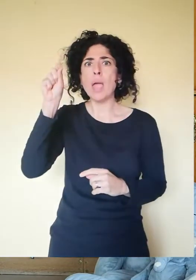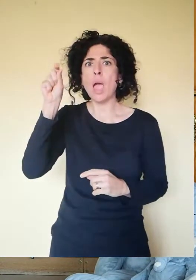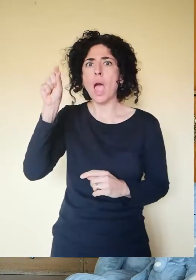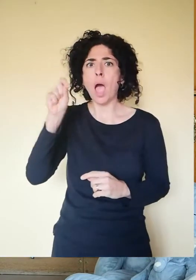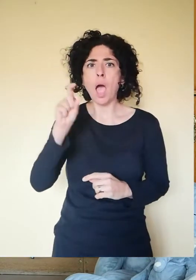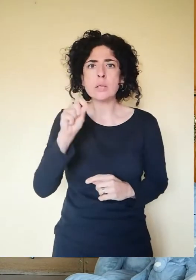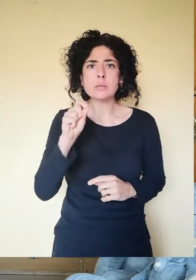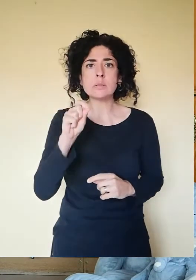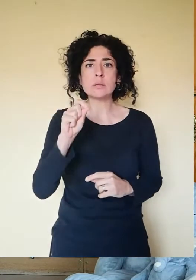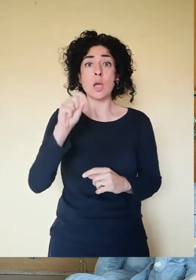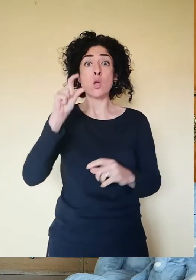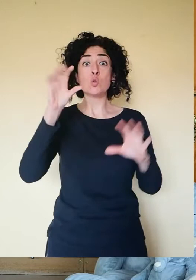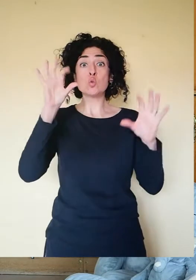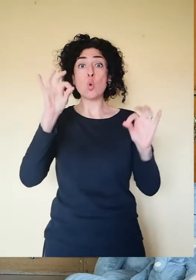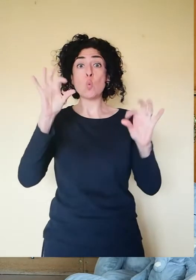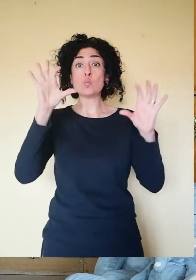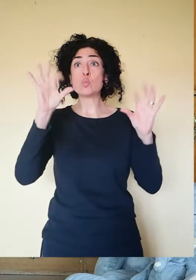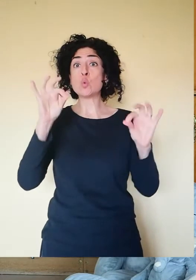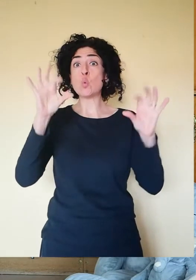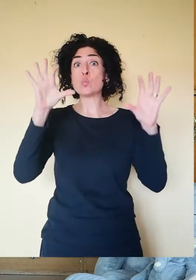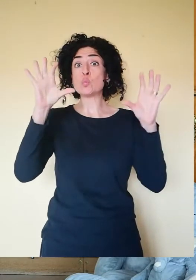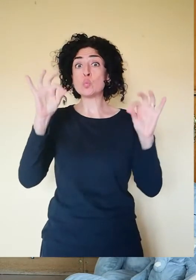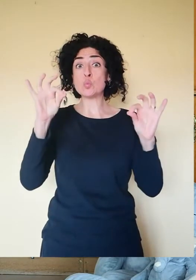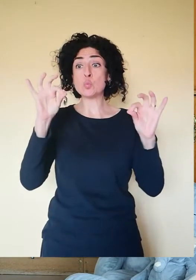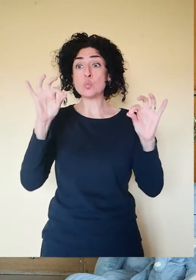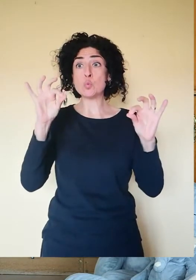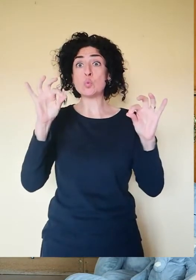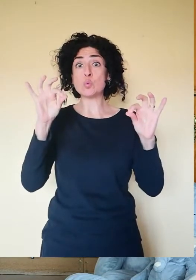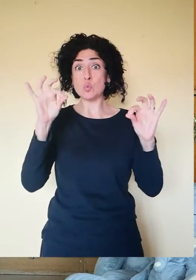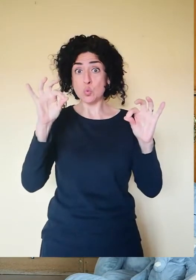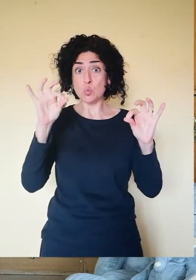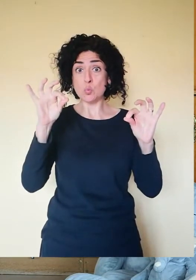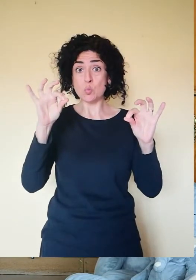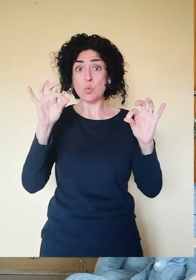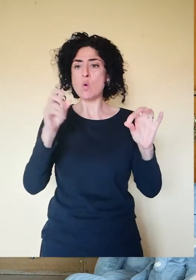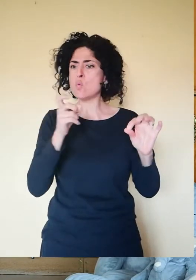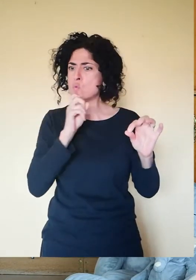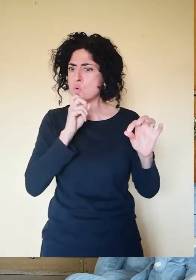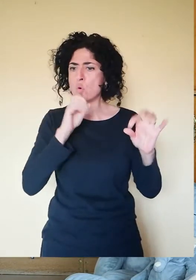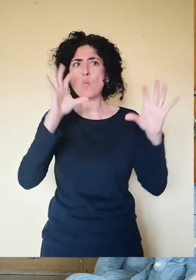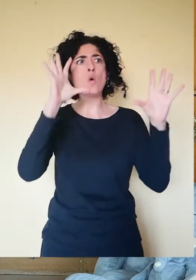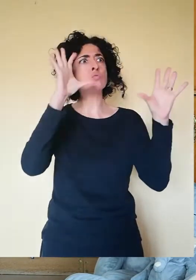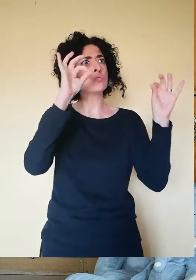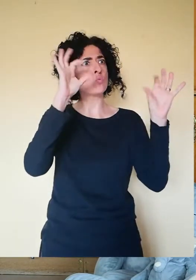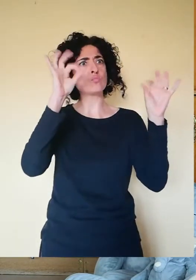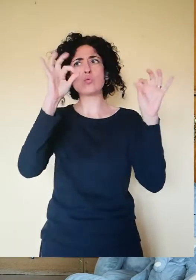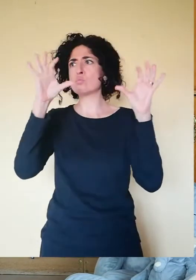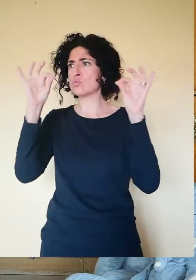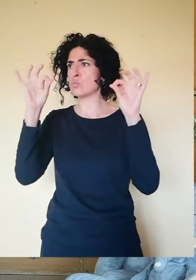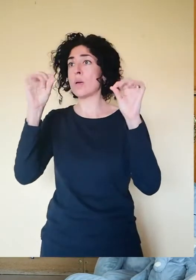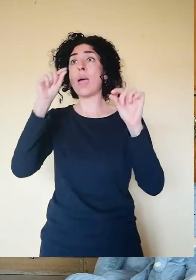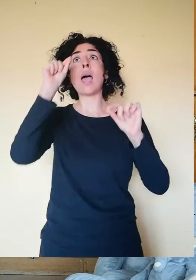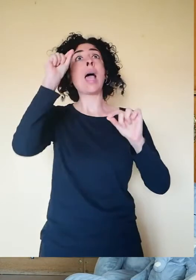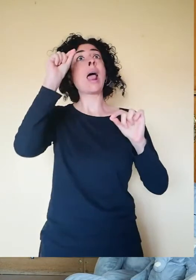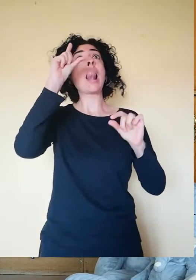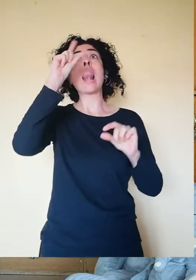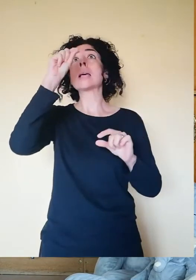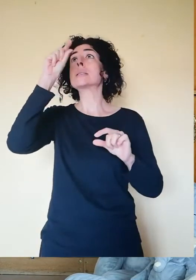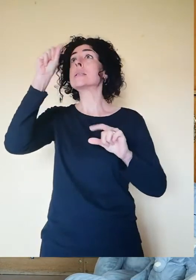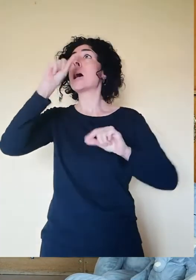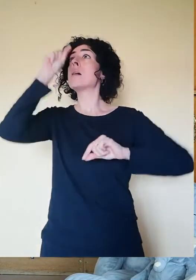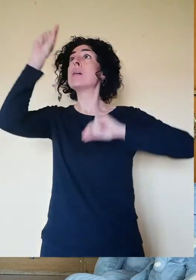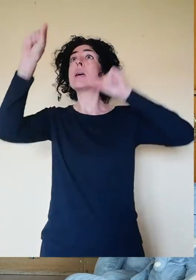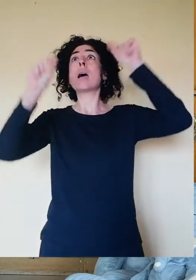abejas. Sum, sum, sum, hacen sum, sum, sum. Las abejas